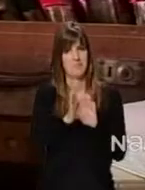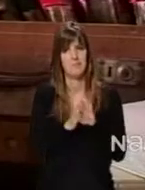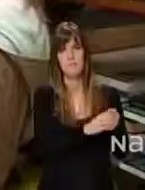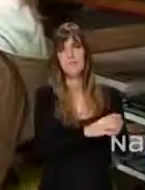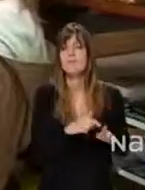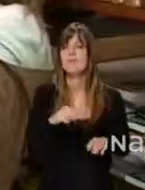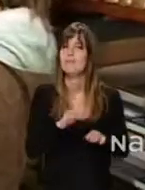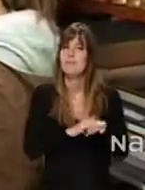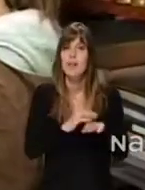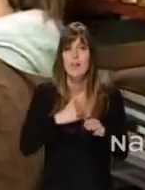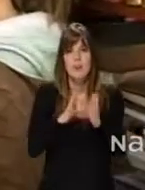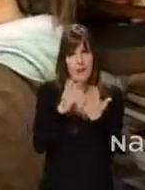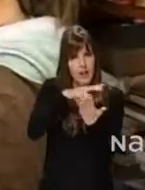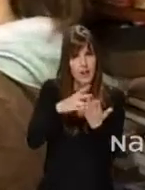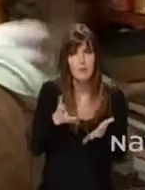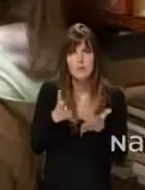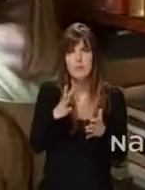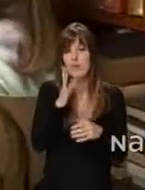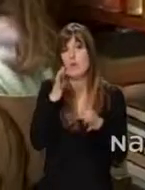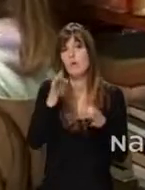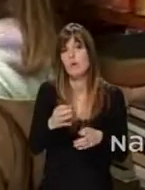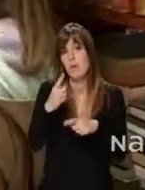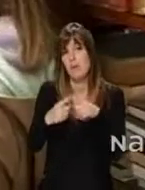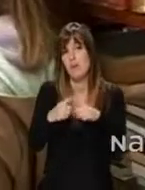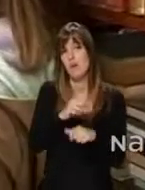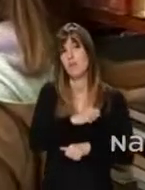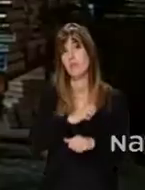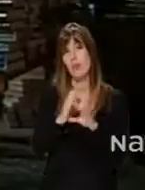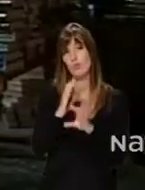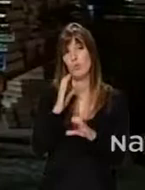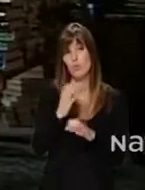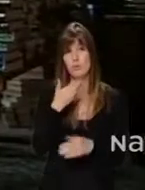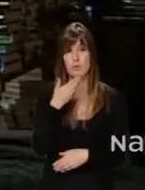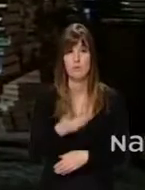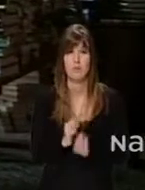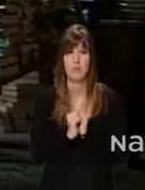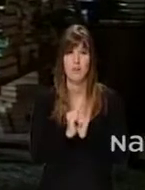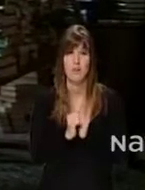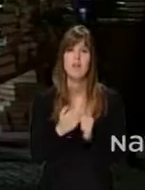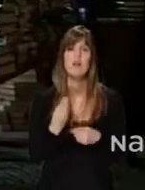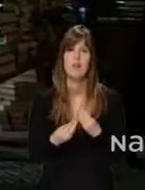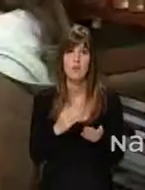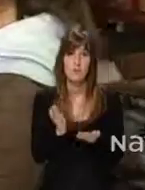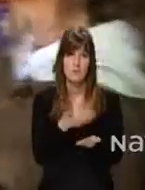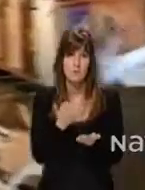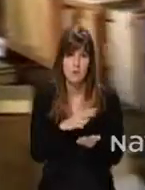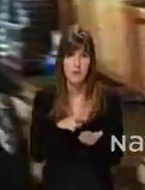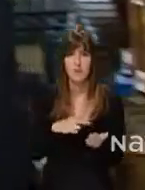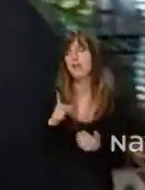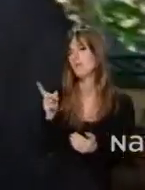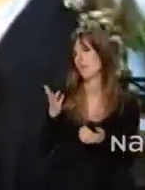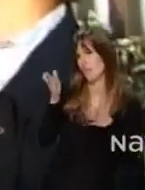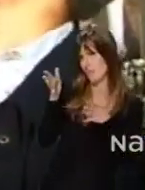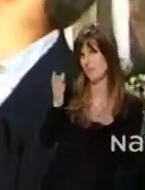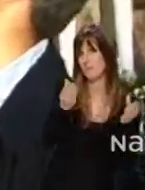justo ahora falta como media hora para que llegue el autobús de línea. Ya, muy bien. Pues un libro para leer a ratos. Tengo aquí